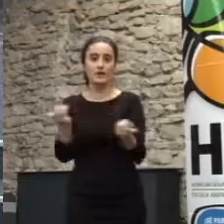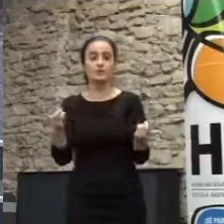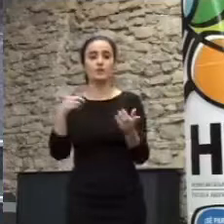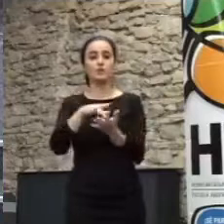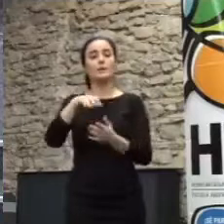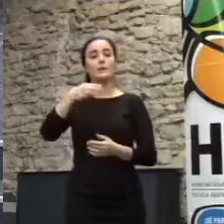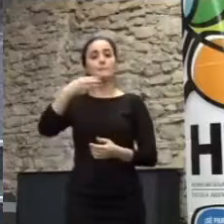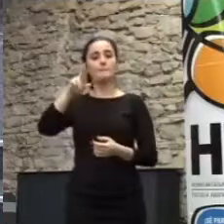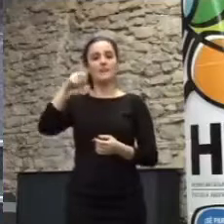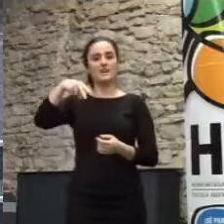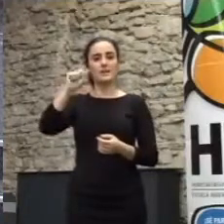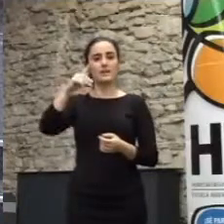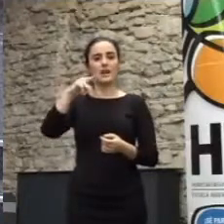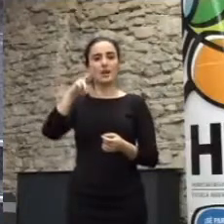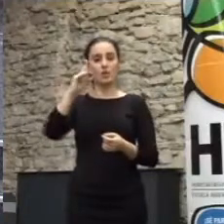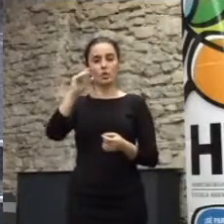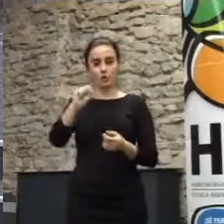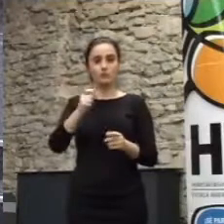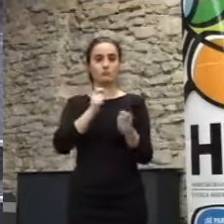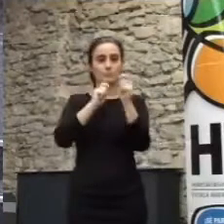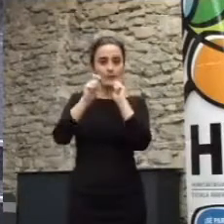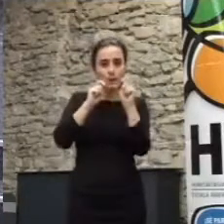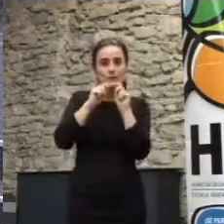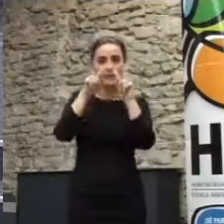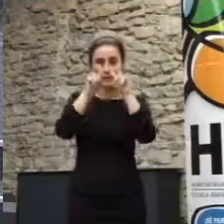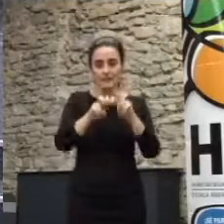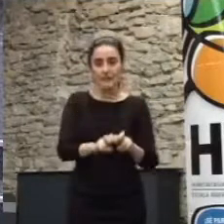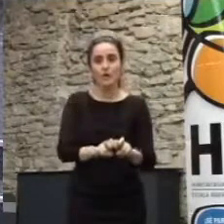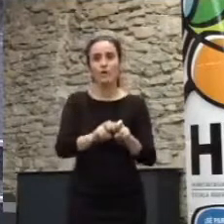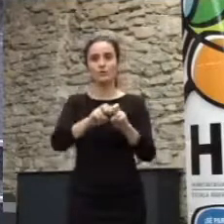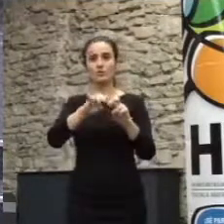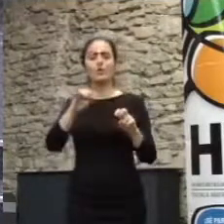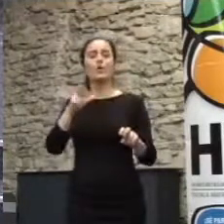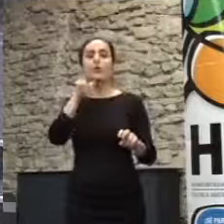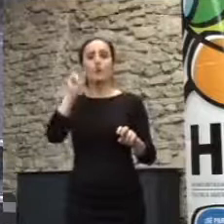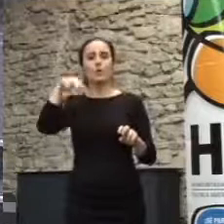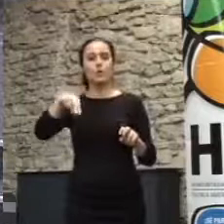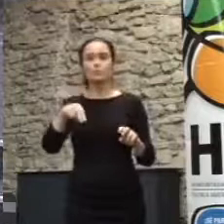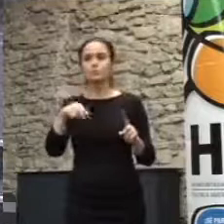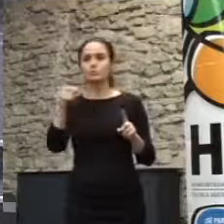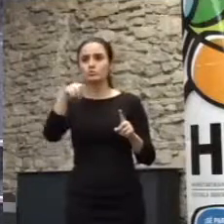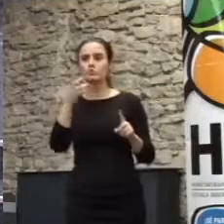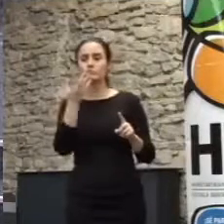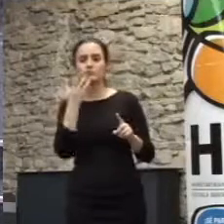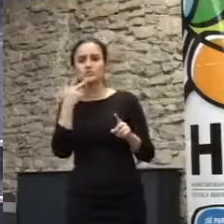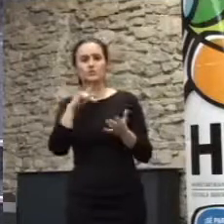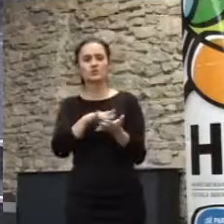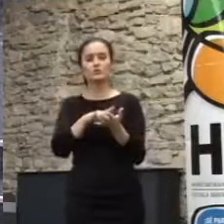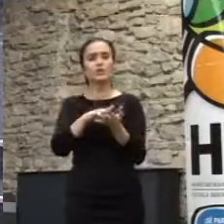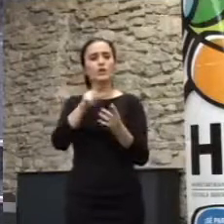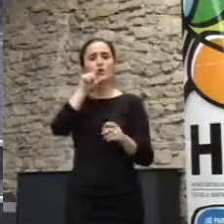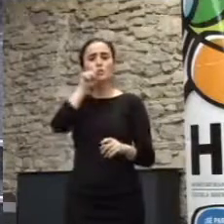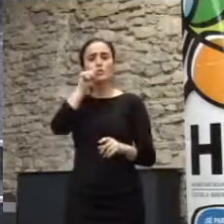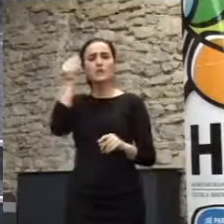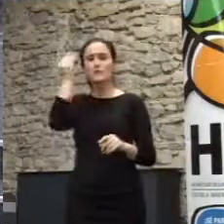escritor e investigador. Tendremos a Jun, que lo de Jun ya conocéis bien, ¿no? En Twitter ha sido, si no me